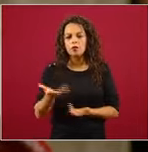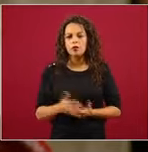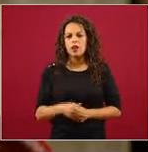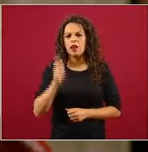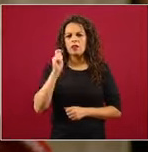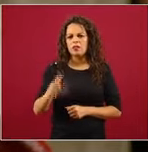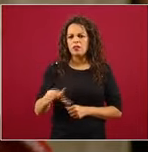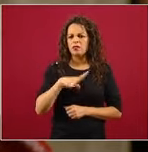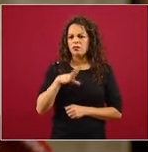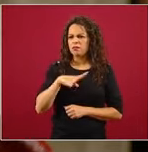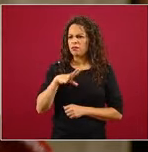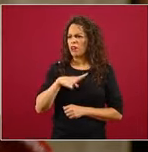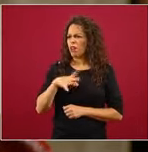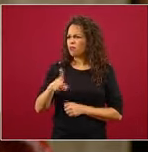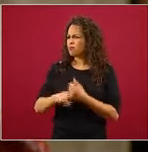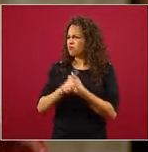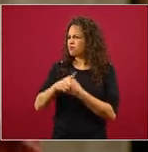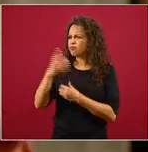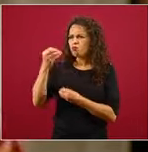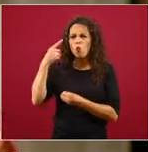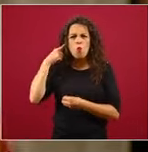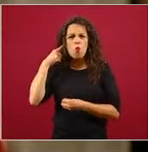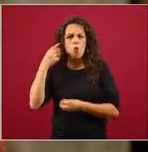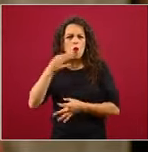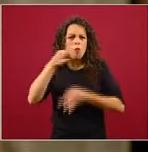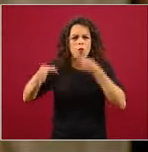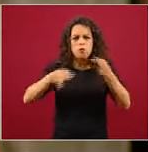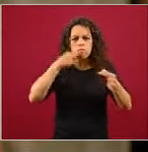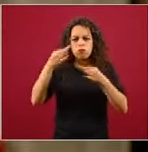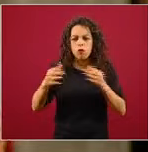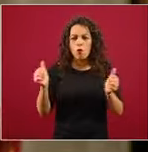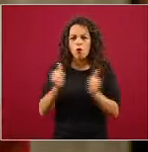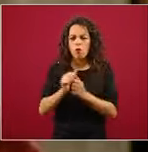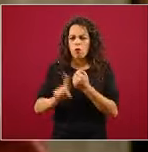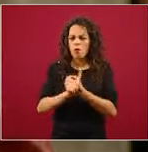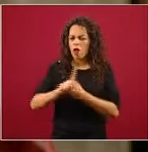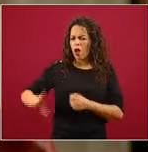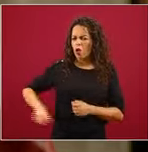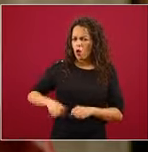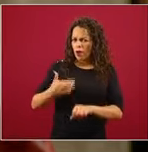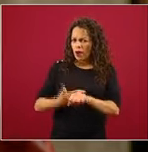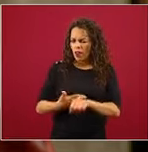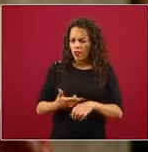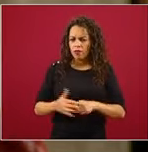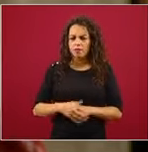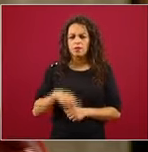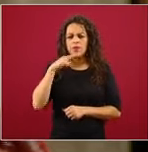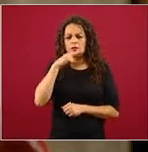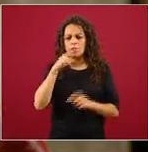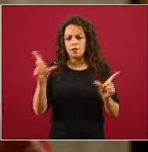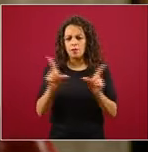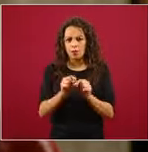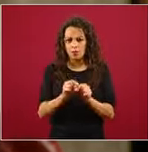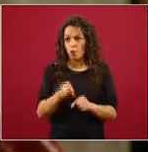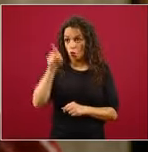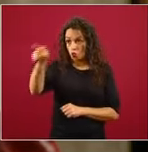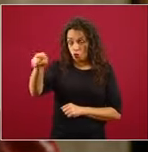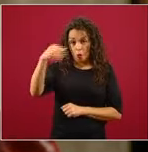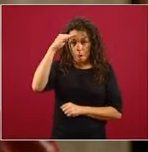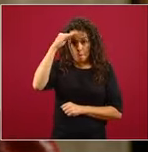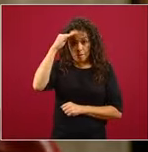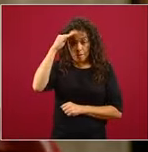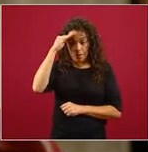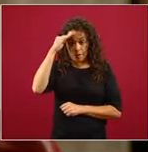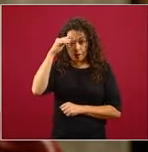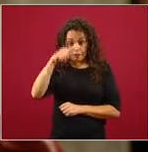levantado de los gobernadores. Rápido, ¿en algún momento ha pasado por su mente la renuncia? Y la